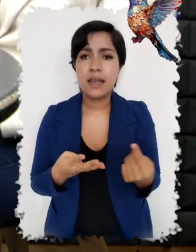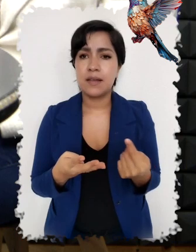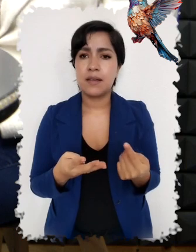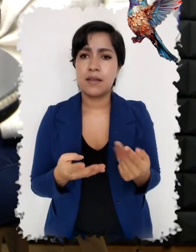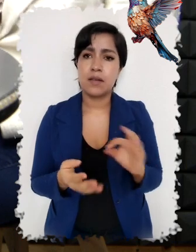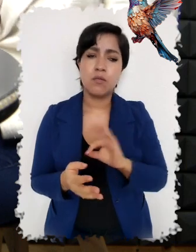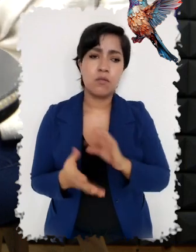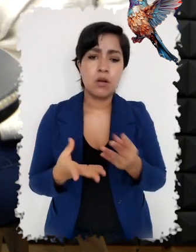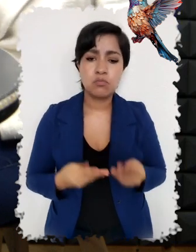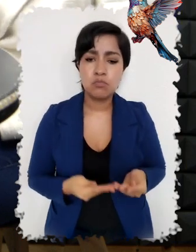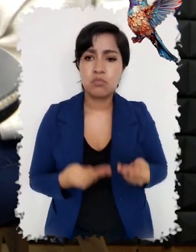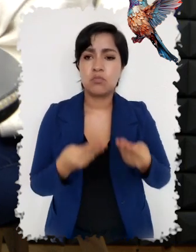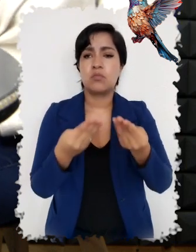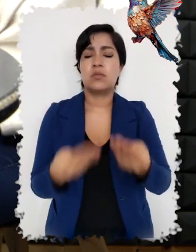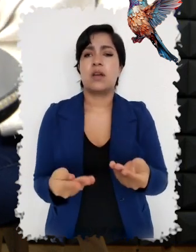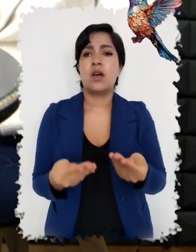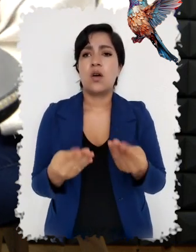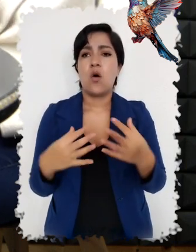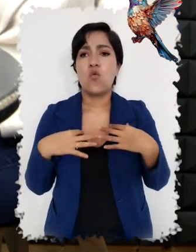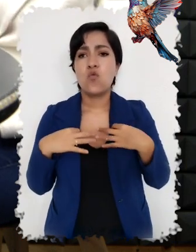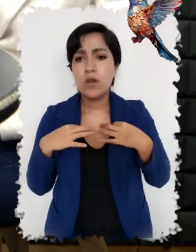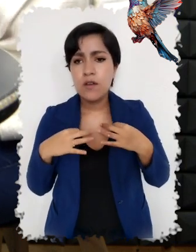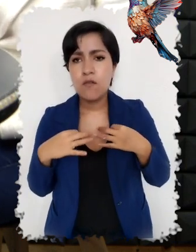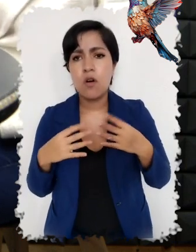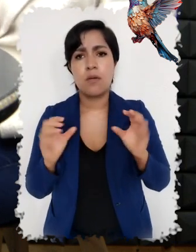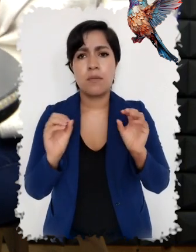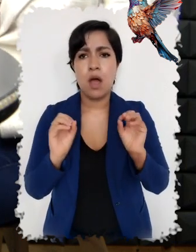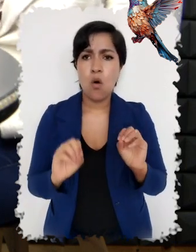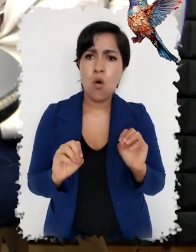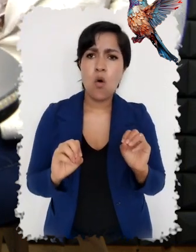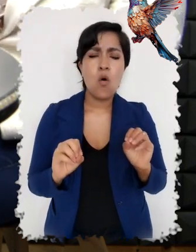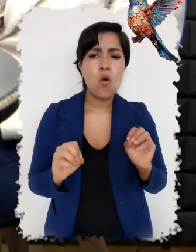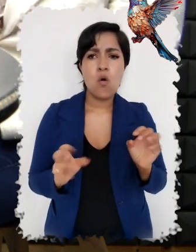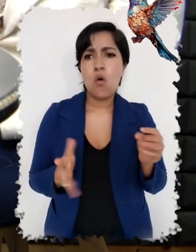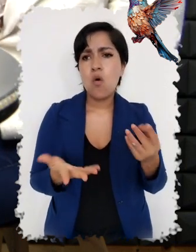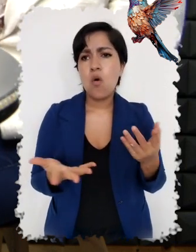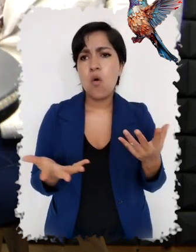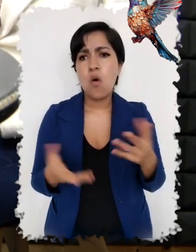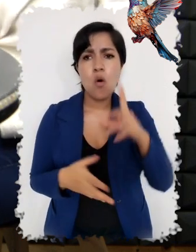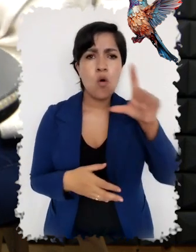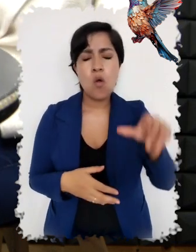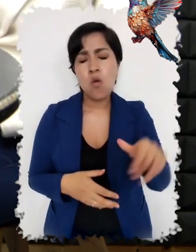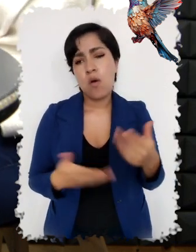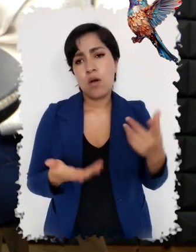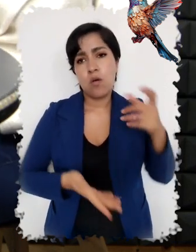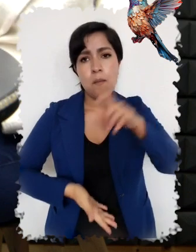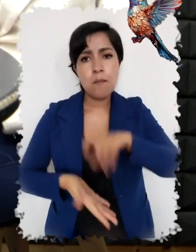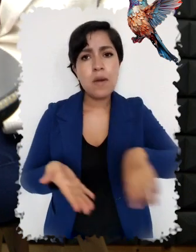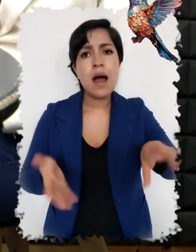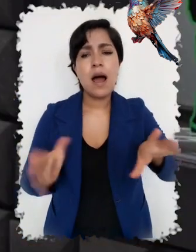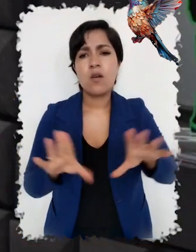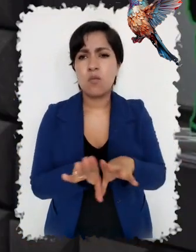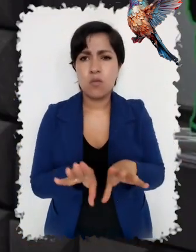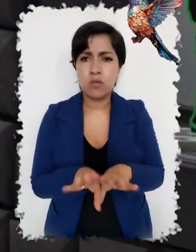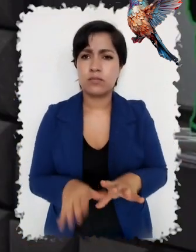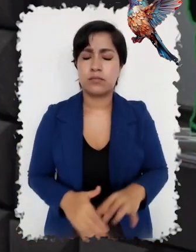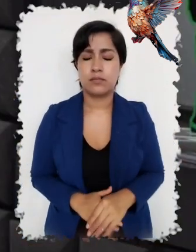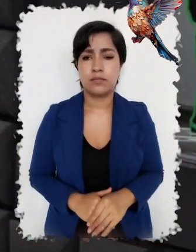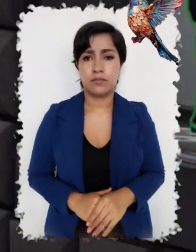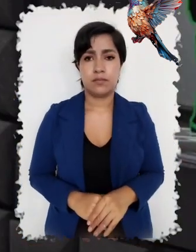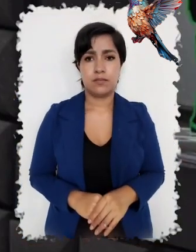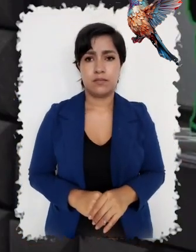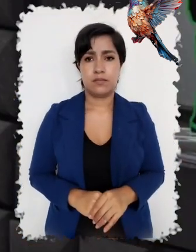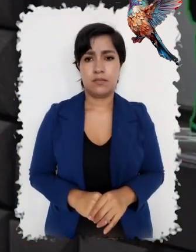pu llevar qué uniforme o lo van o lo mandan a hacer Fíjate que nosotros